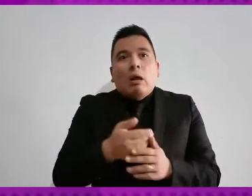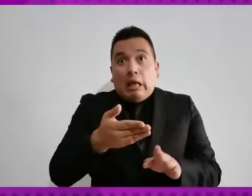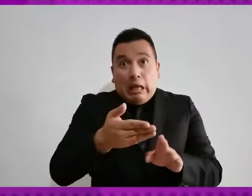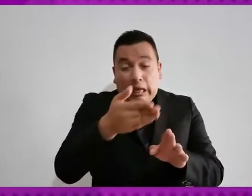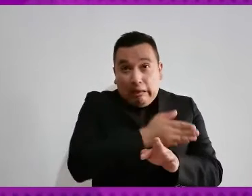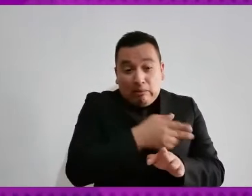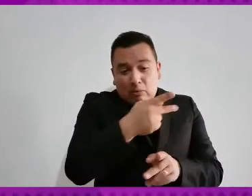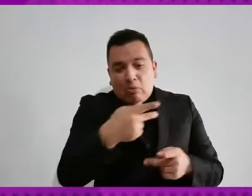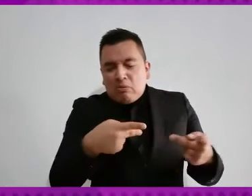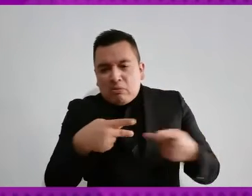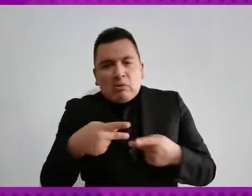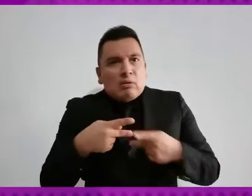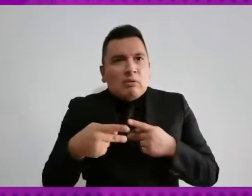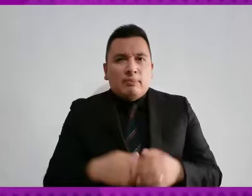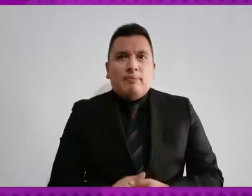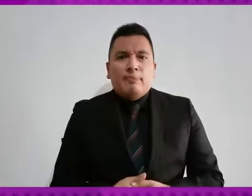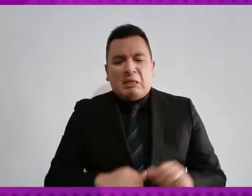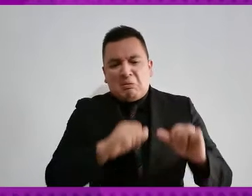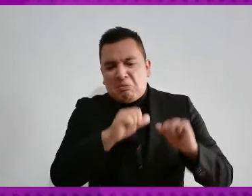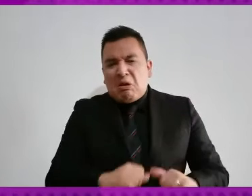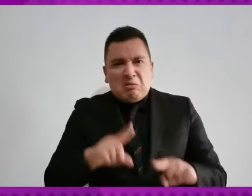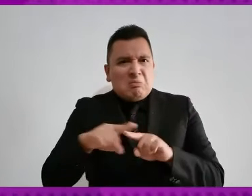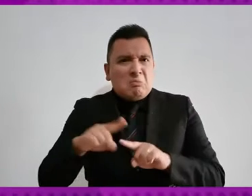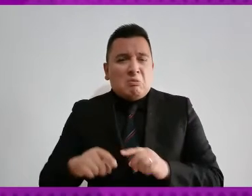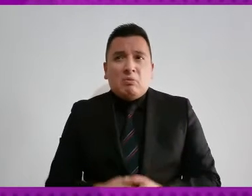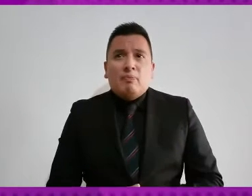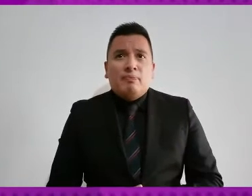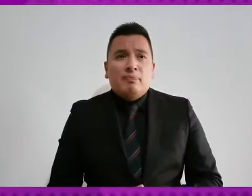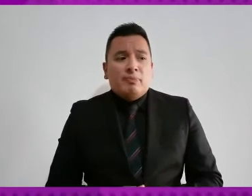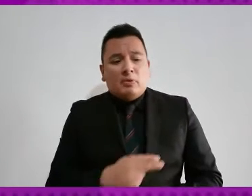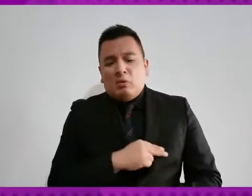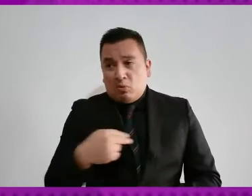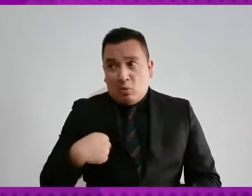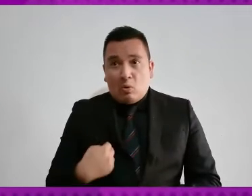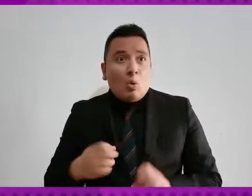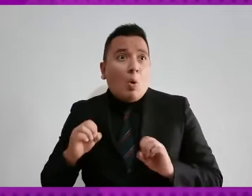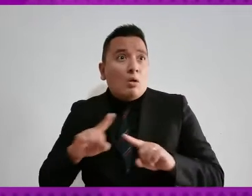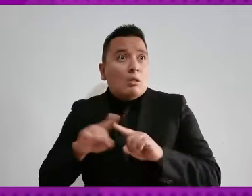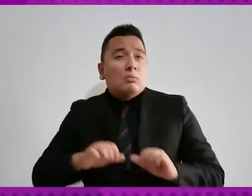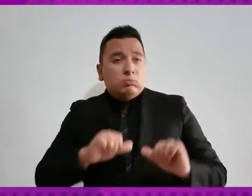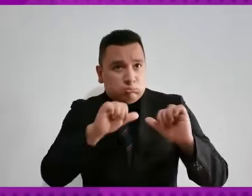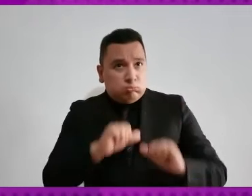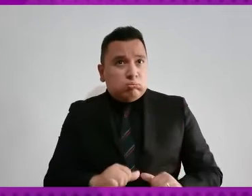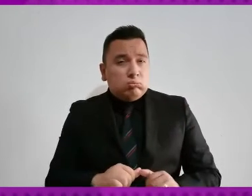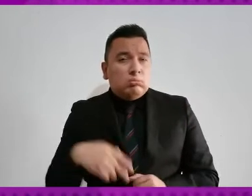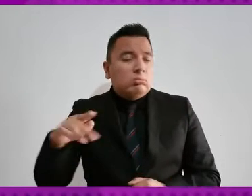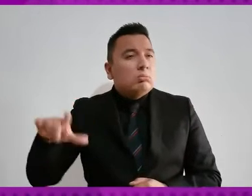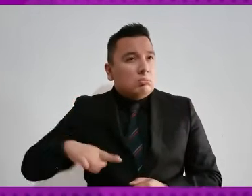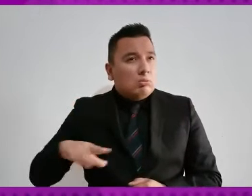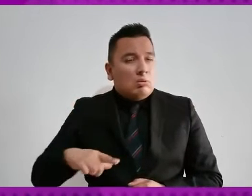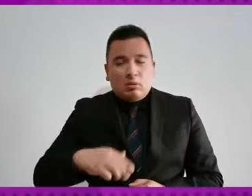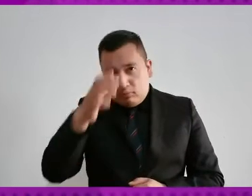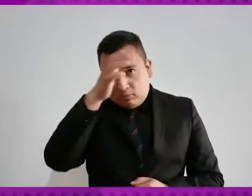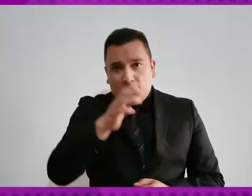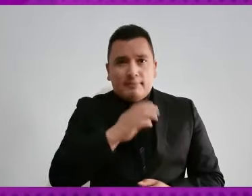que ustedes convinieron en su momento con las autoridades electorales, nosotros, y con las autoridades del propio gobierno